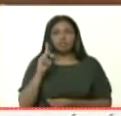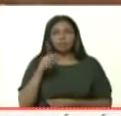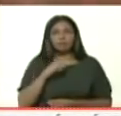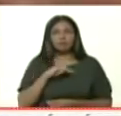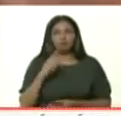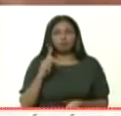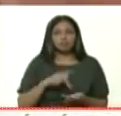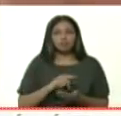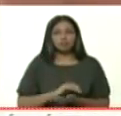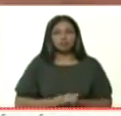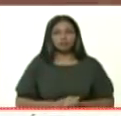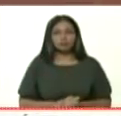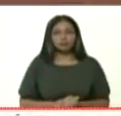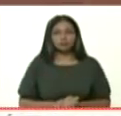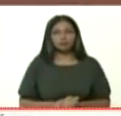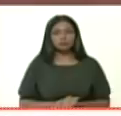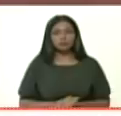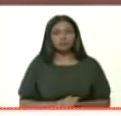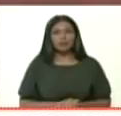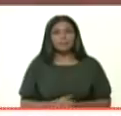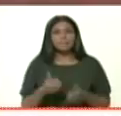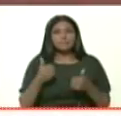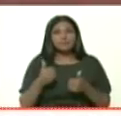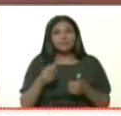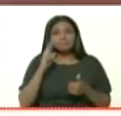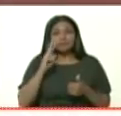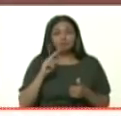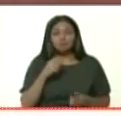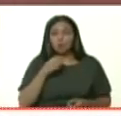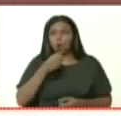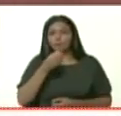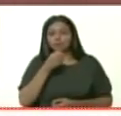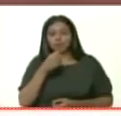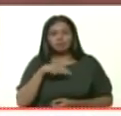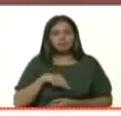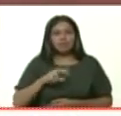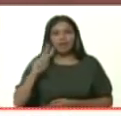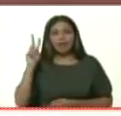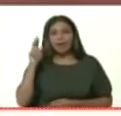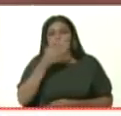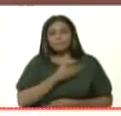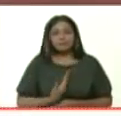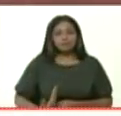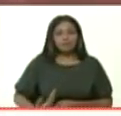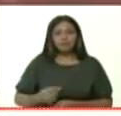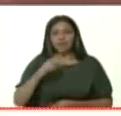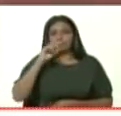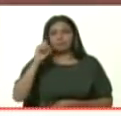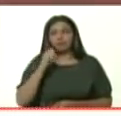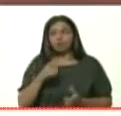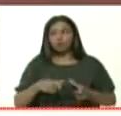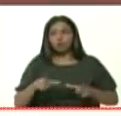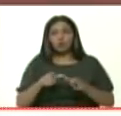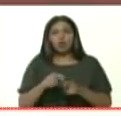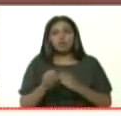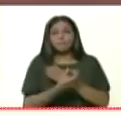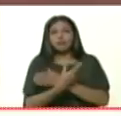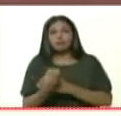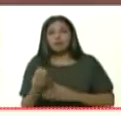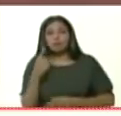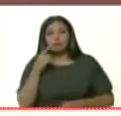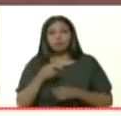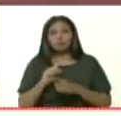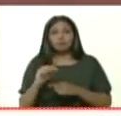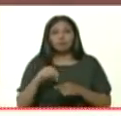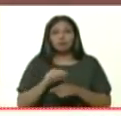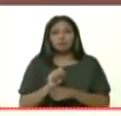estamos aquí porque sentimos. Bien, vimos la locución del presidente Nicolás Maduro desde el Palacio de Miraflores a propósito del